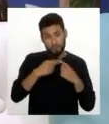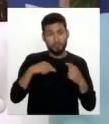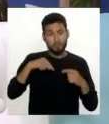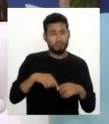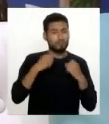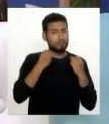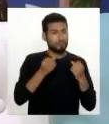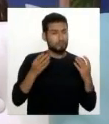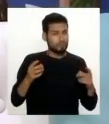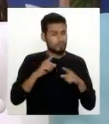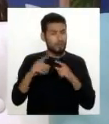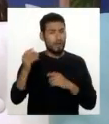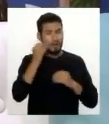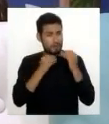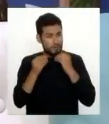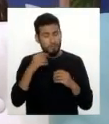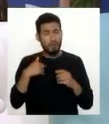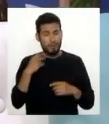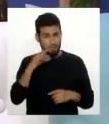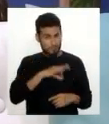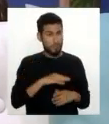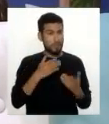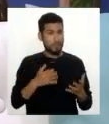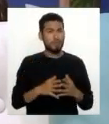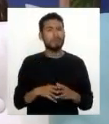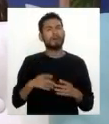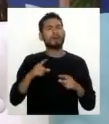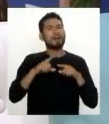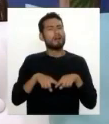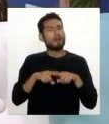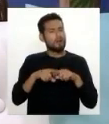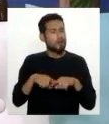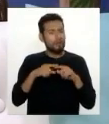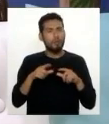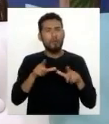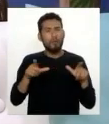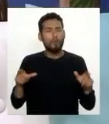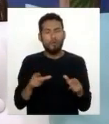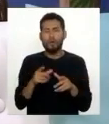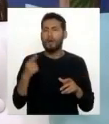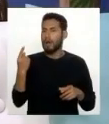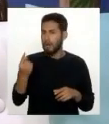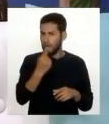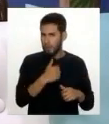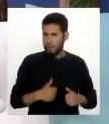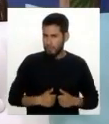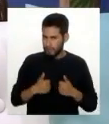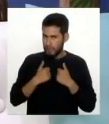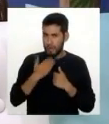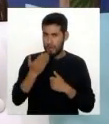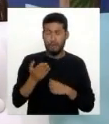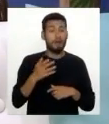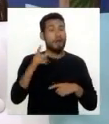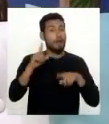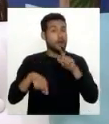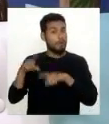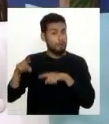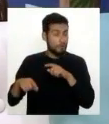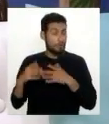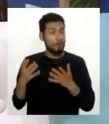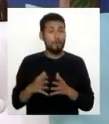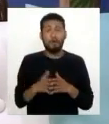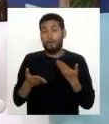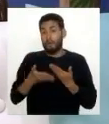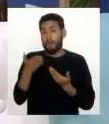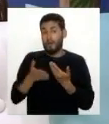una gran variedad de alimentos, podemos aprovecharlos dependiendo también de la zona donde cada uno esté viviendo. Hay algunos productos que pueden ser